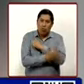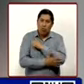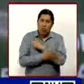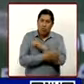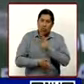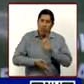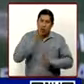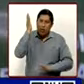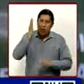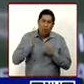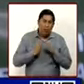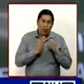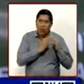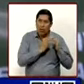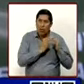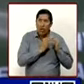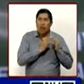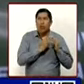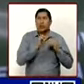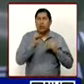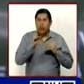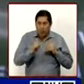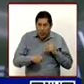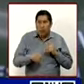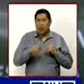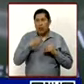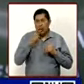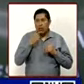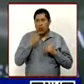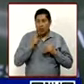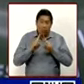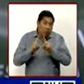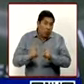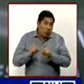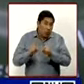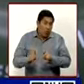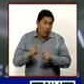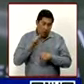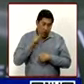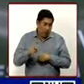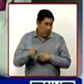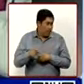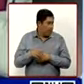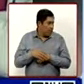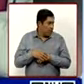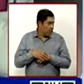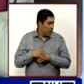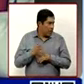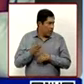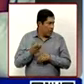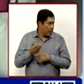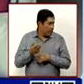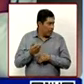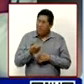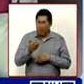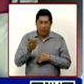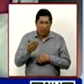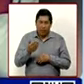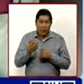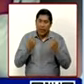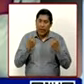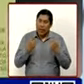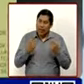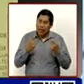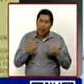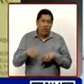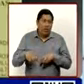de la ciudad. Sí, bueno, la intención de ella era, de acuerdo a la entrevista que se ha tomado, era la intención